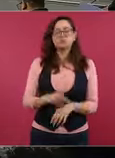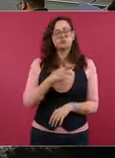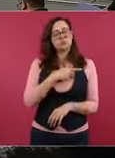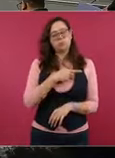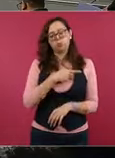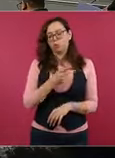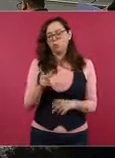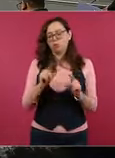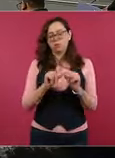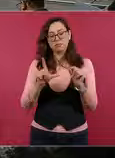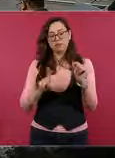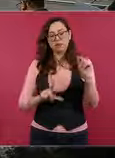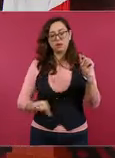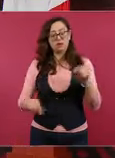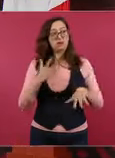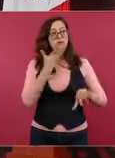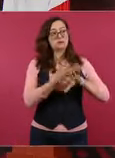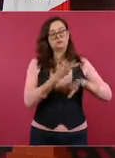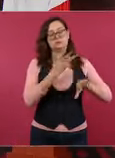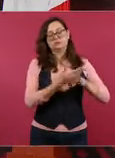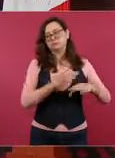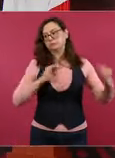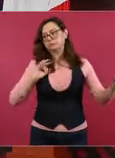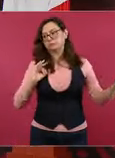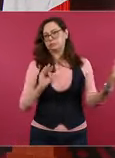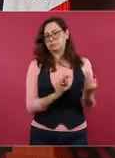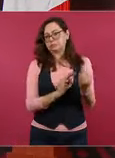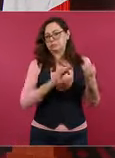y tan cerca de Estados Unidos.